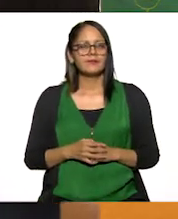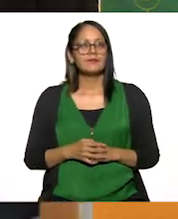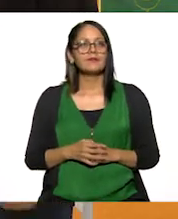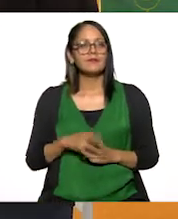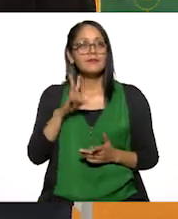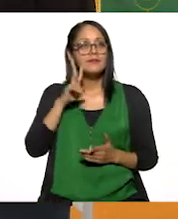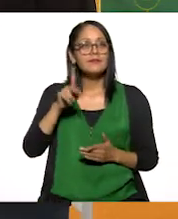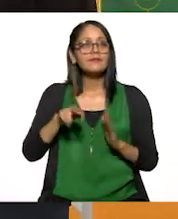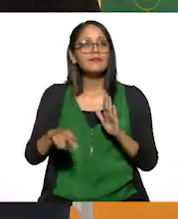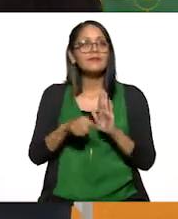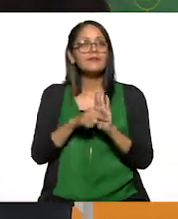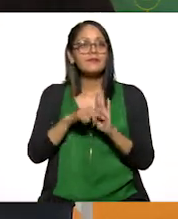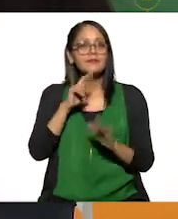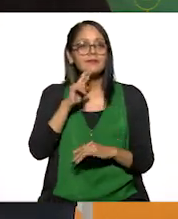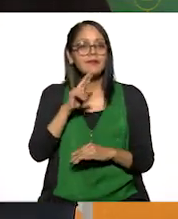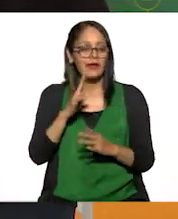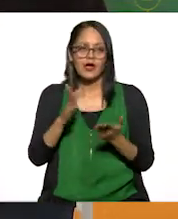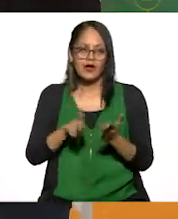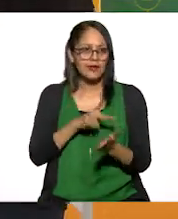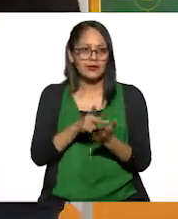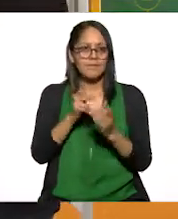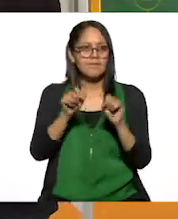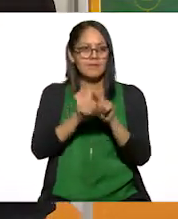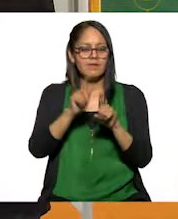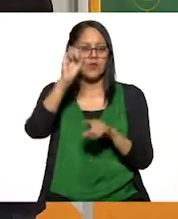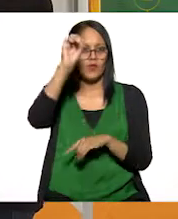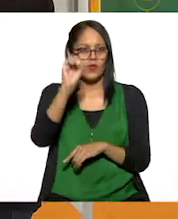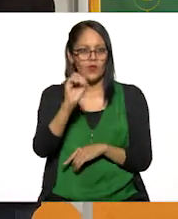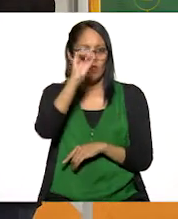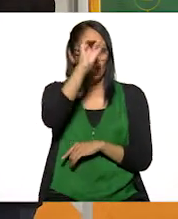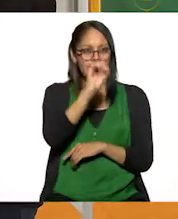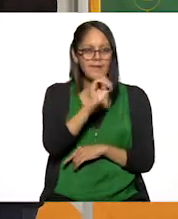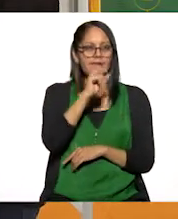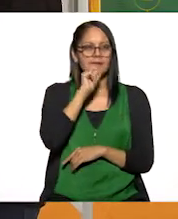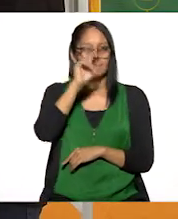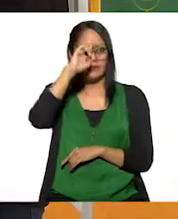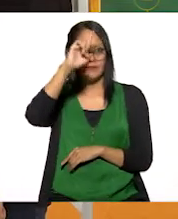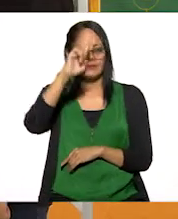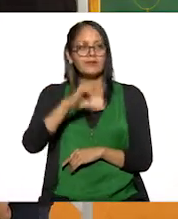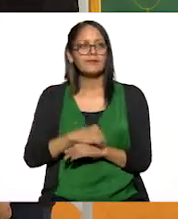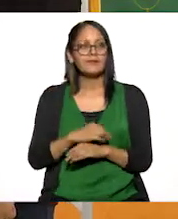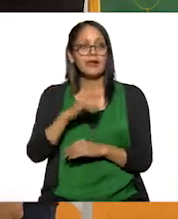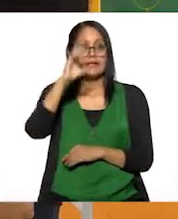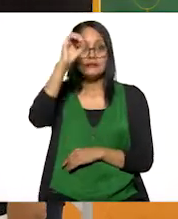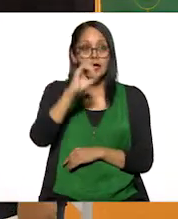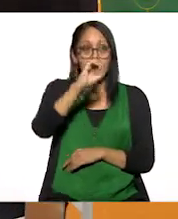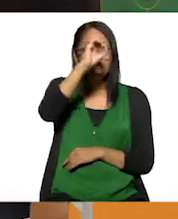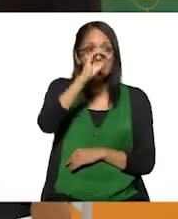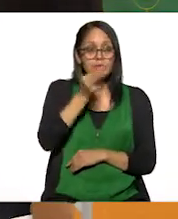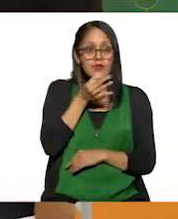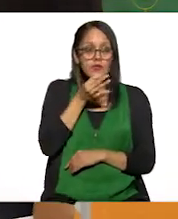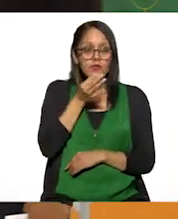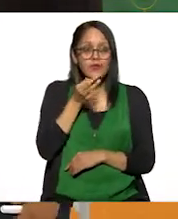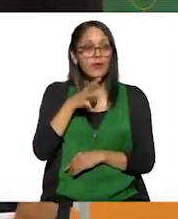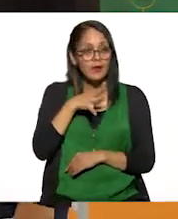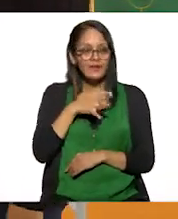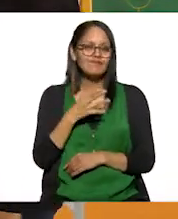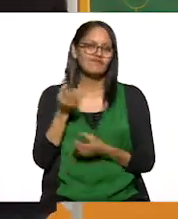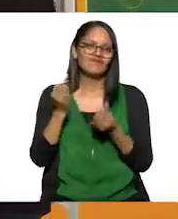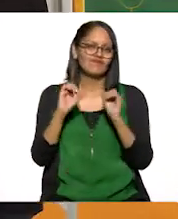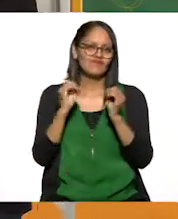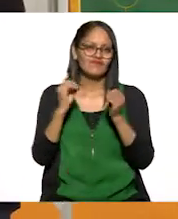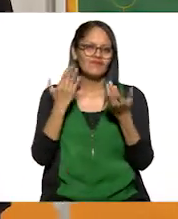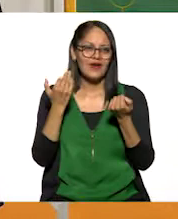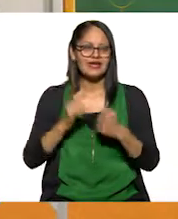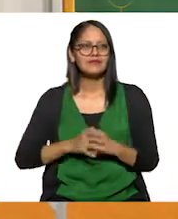Y vamos a restarla. Vamos a respetar igual los mismos espacios. ¿Vamos a restar minutos? No. En este caso no se restan